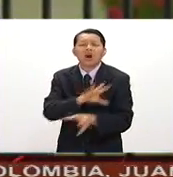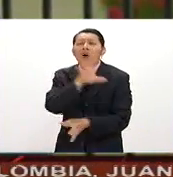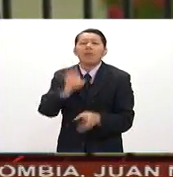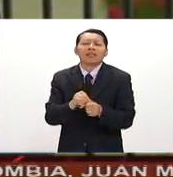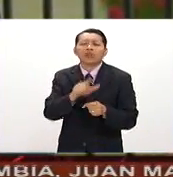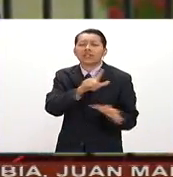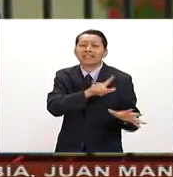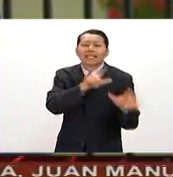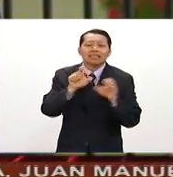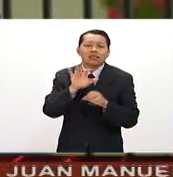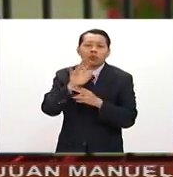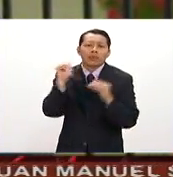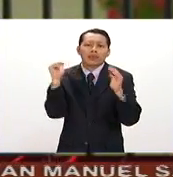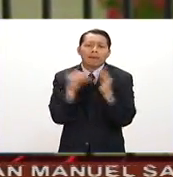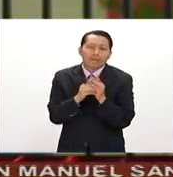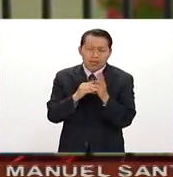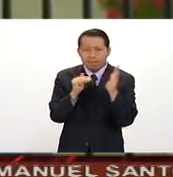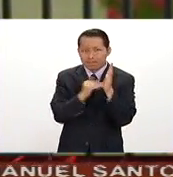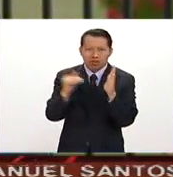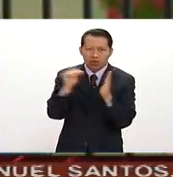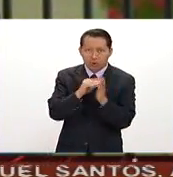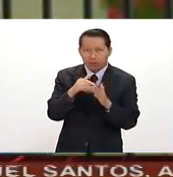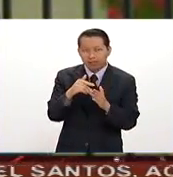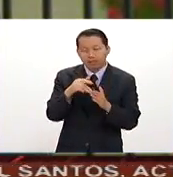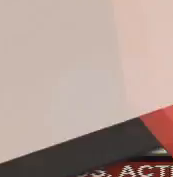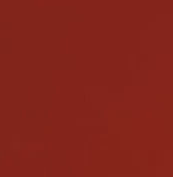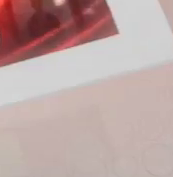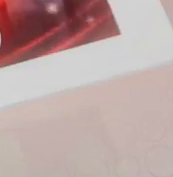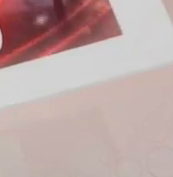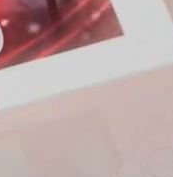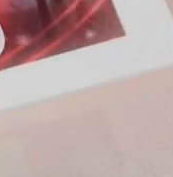valor de 750.000 millones de pesos.